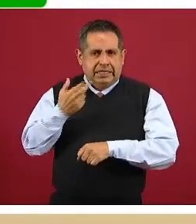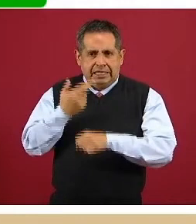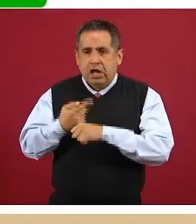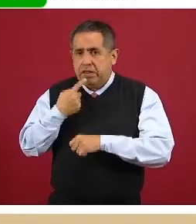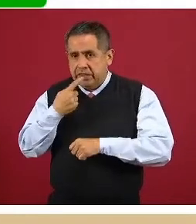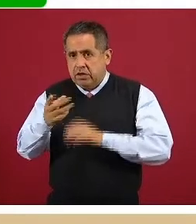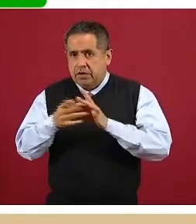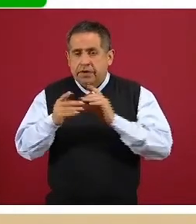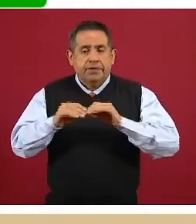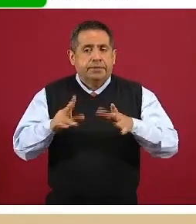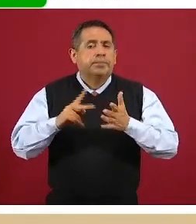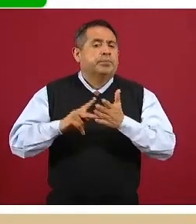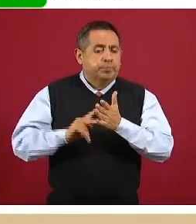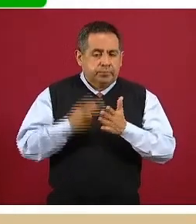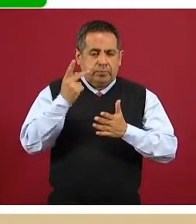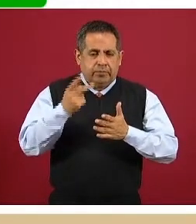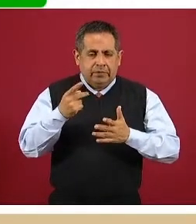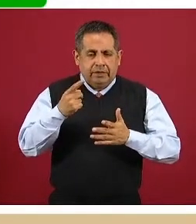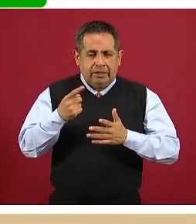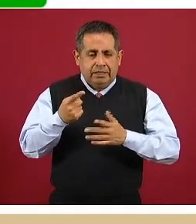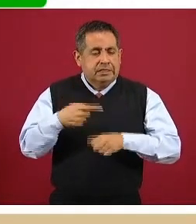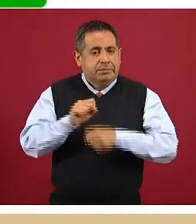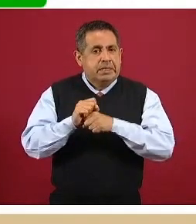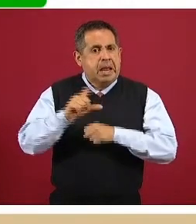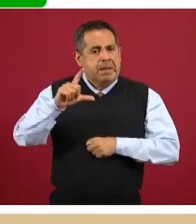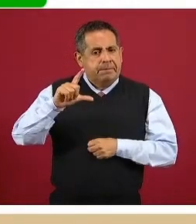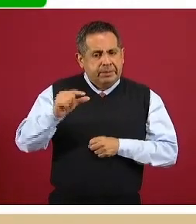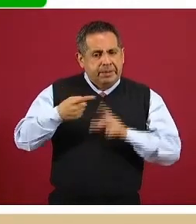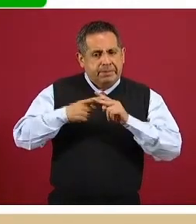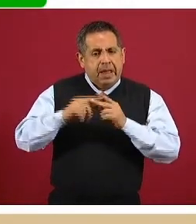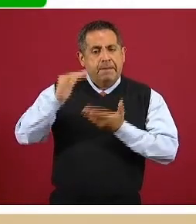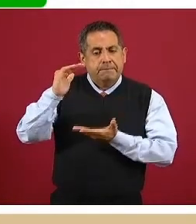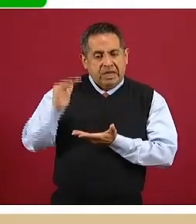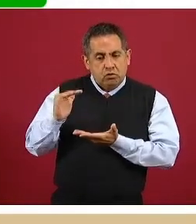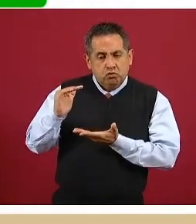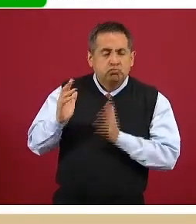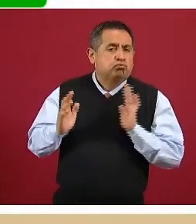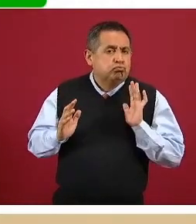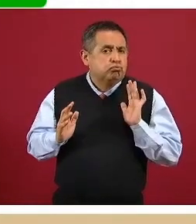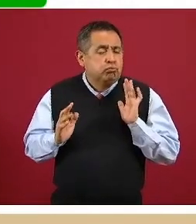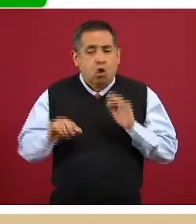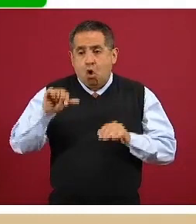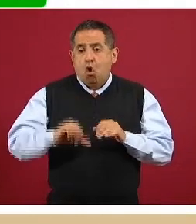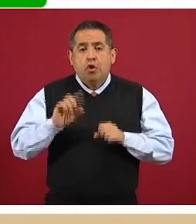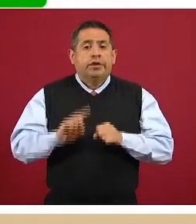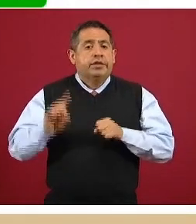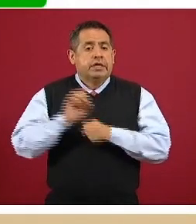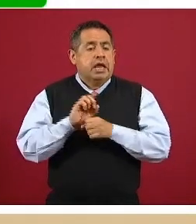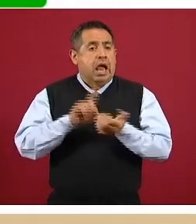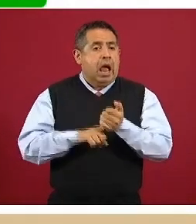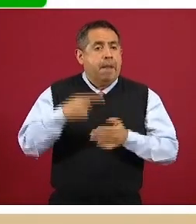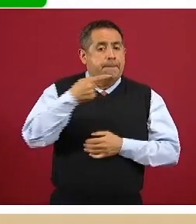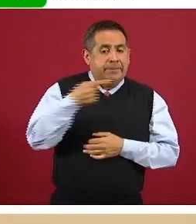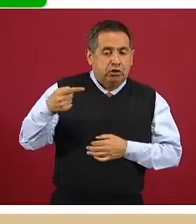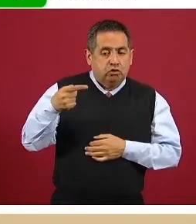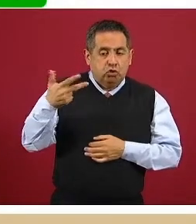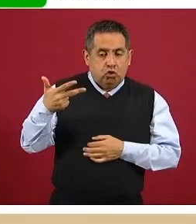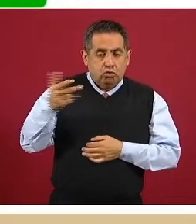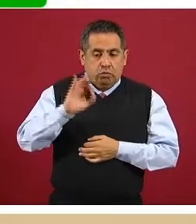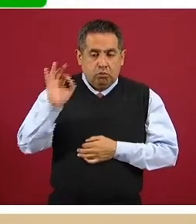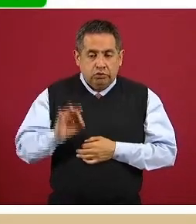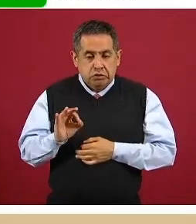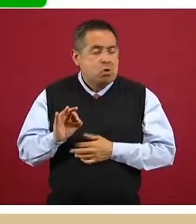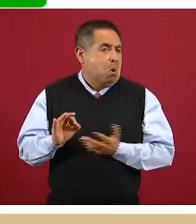Salud, volvemos a abrir otra vez una semana con un descenso, ¿no? En este caso, y para el día de hoy, este descenso es de menos